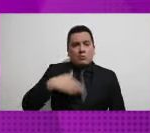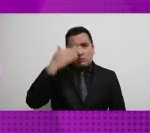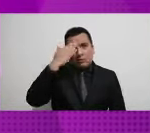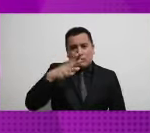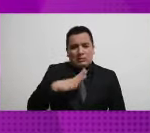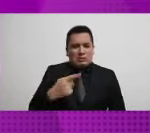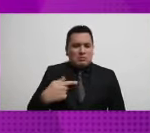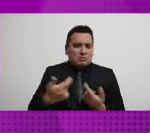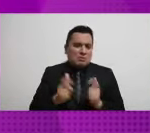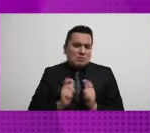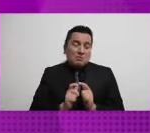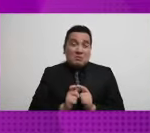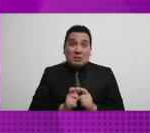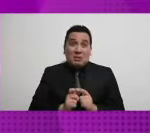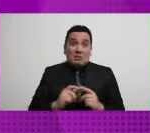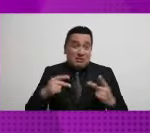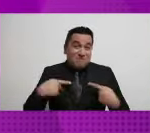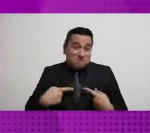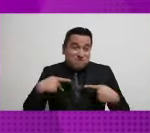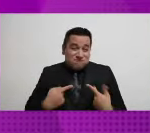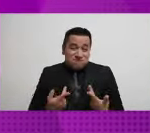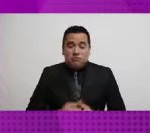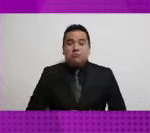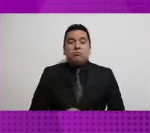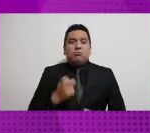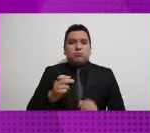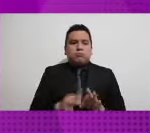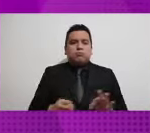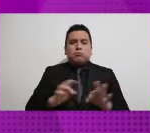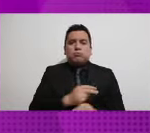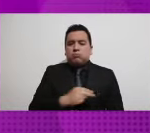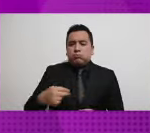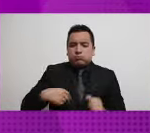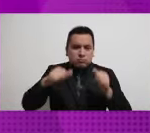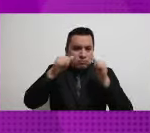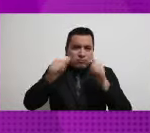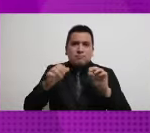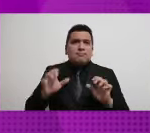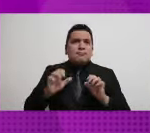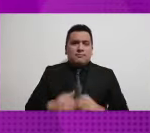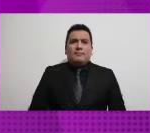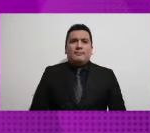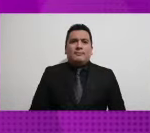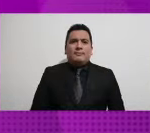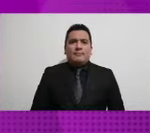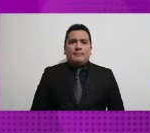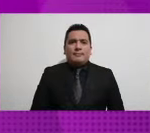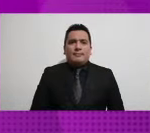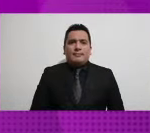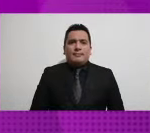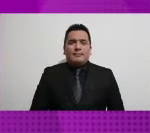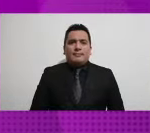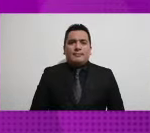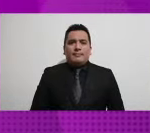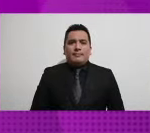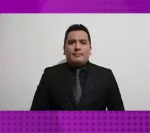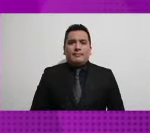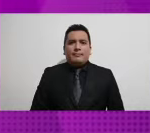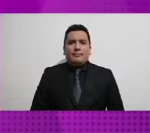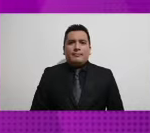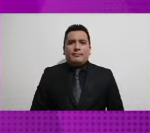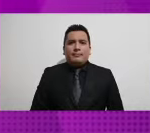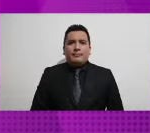pues son un grupo vulnerable, por ello es importante tomar las medidas de seguridad necesarias.